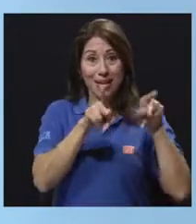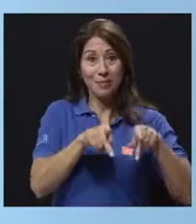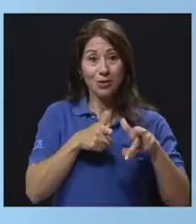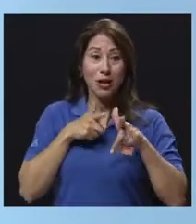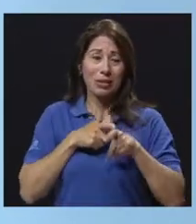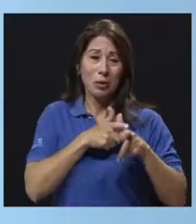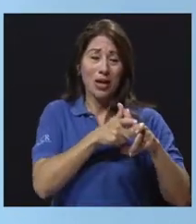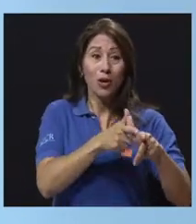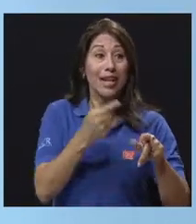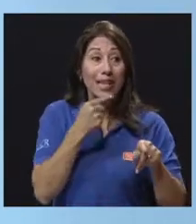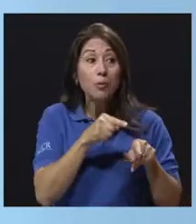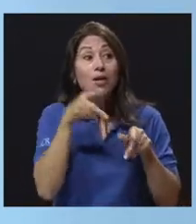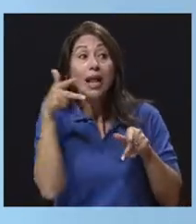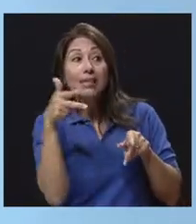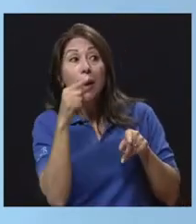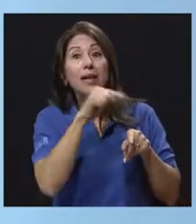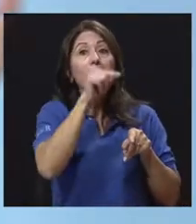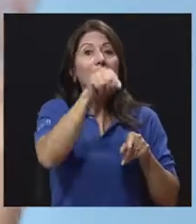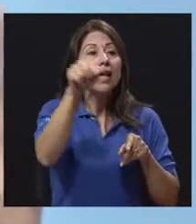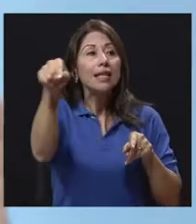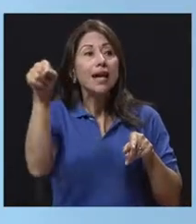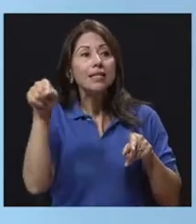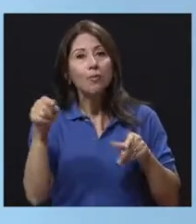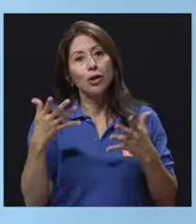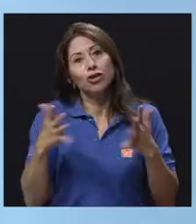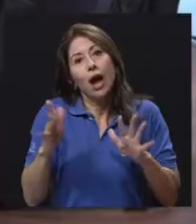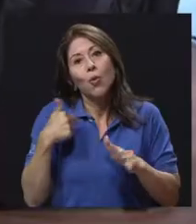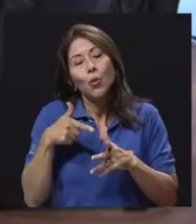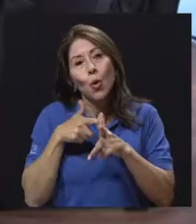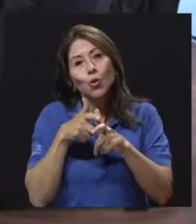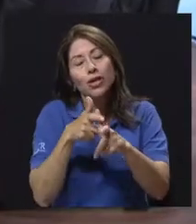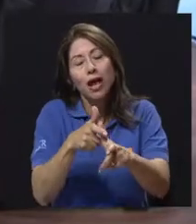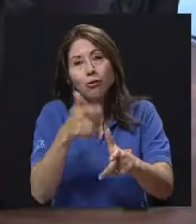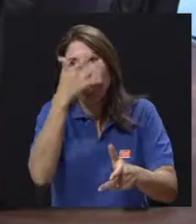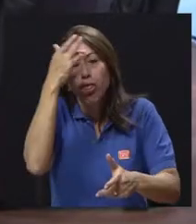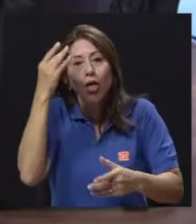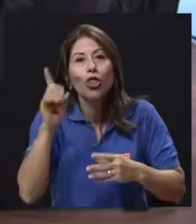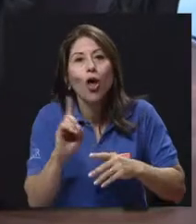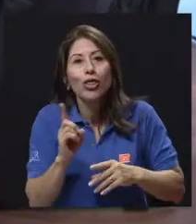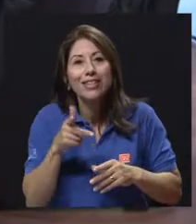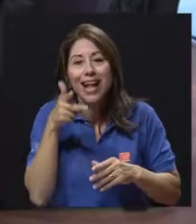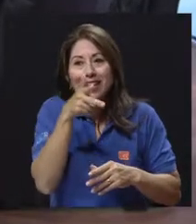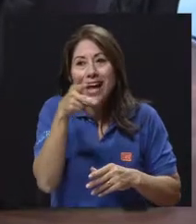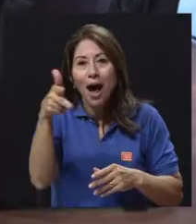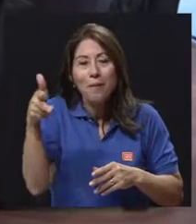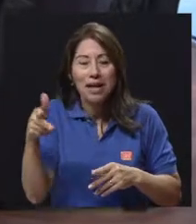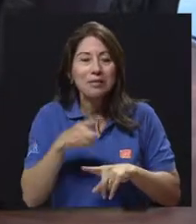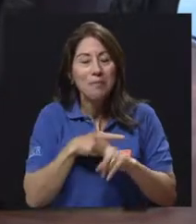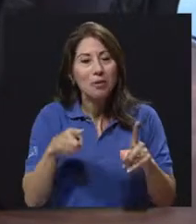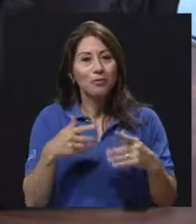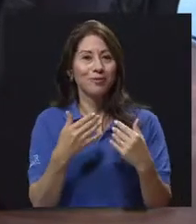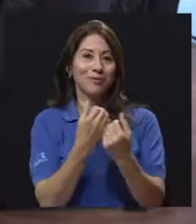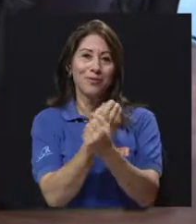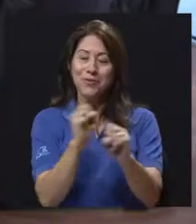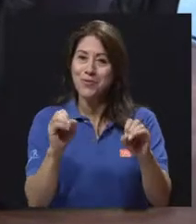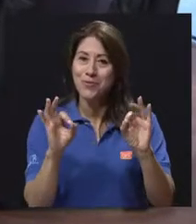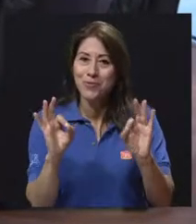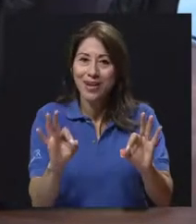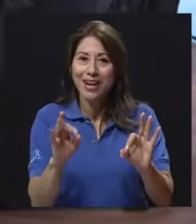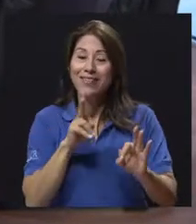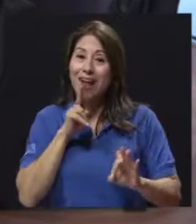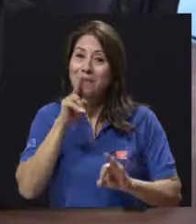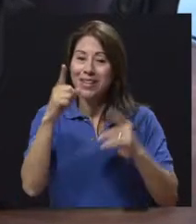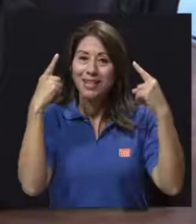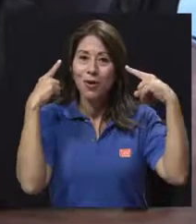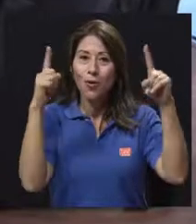ya, digo, muy pocos van a estar pendientes de dónde está la cámara. Claro, entonces, sí fue una salvada porque realmente se logró, ahí